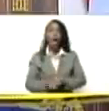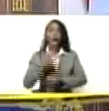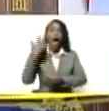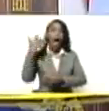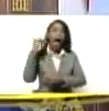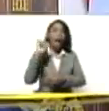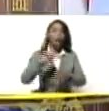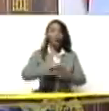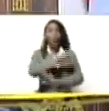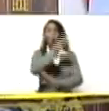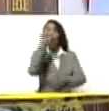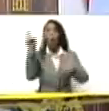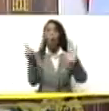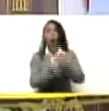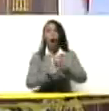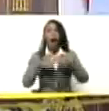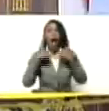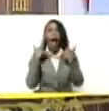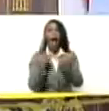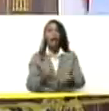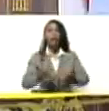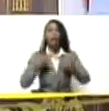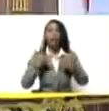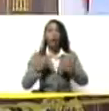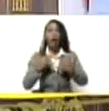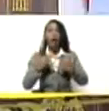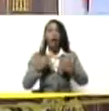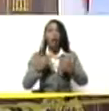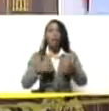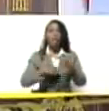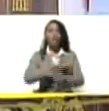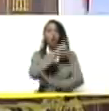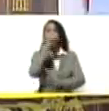porque el gobierno de eeuu lo hizo porque